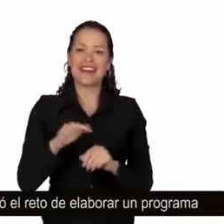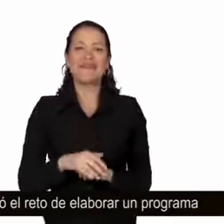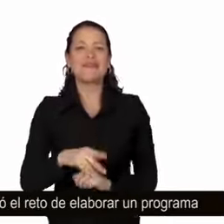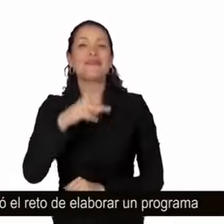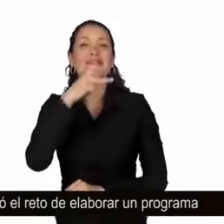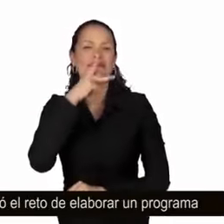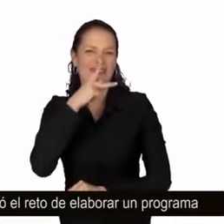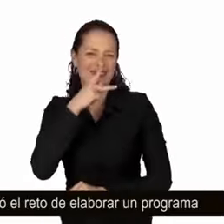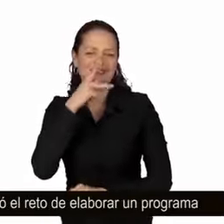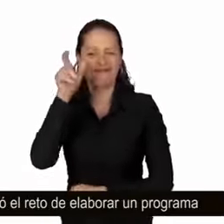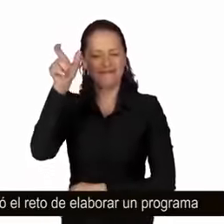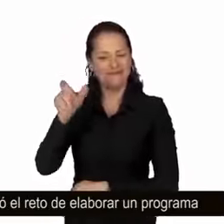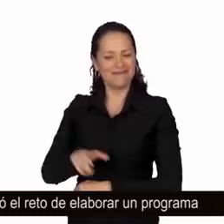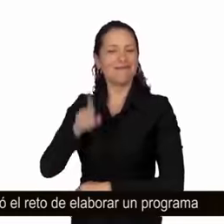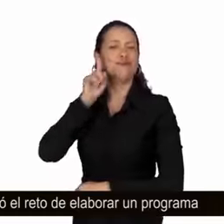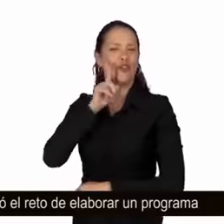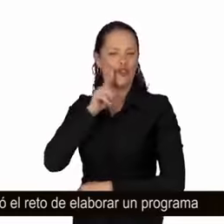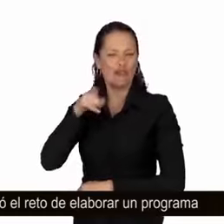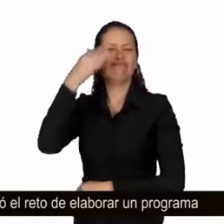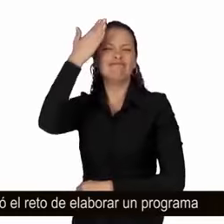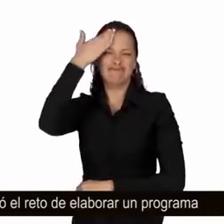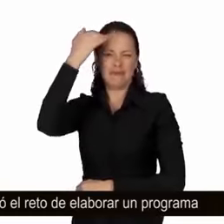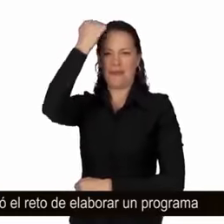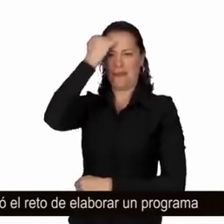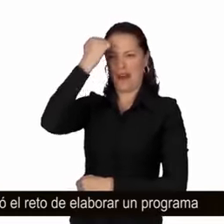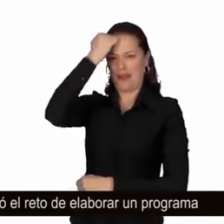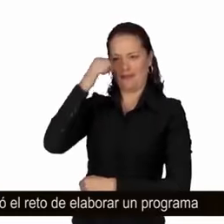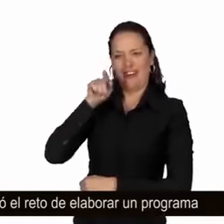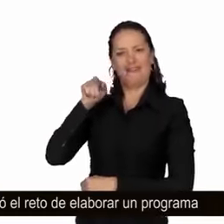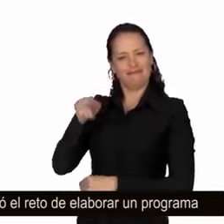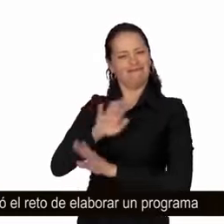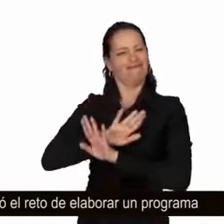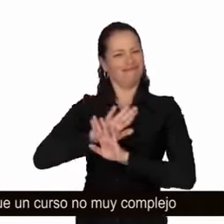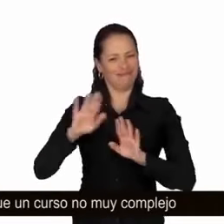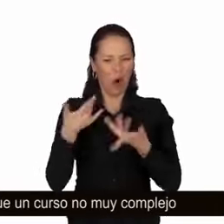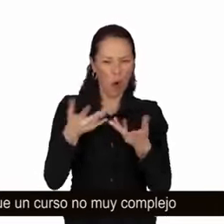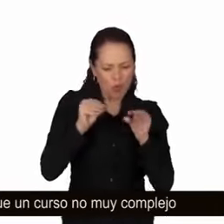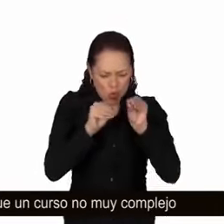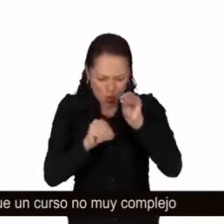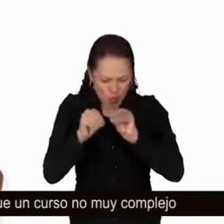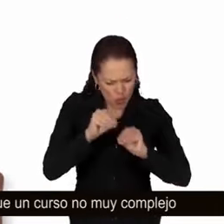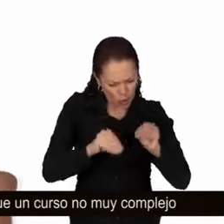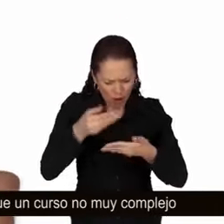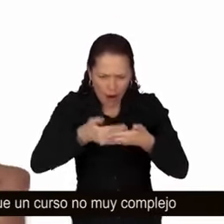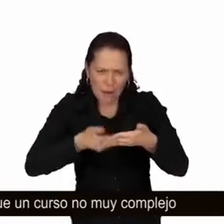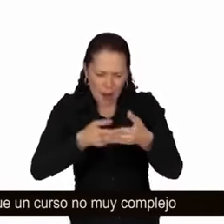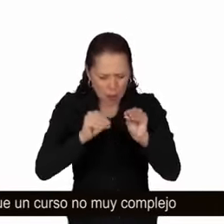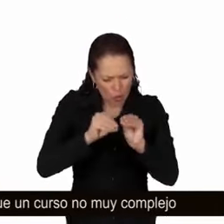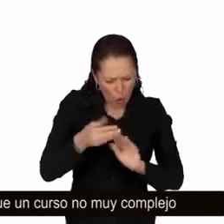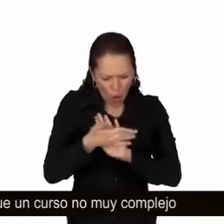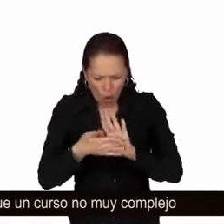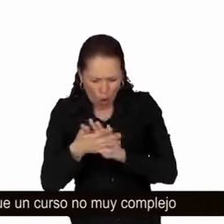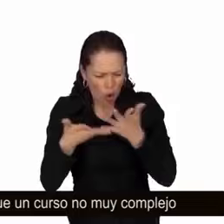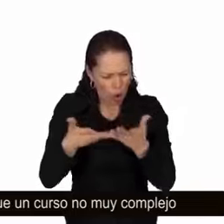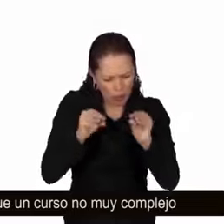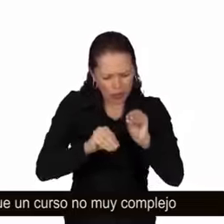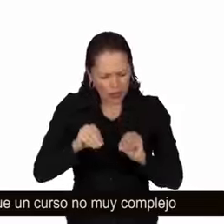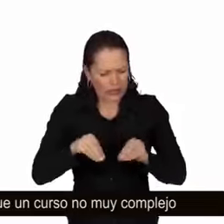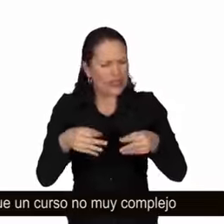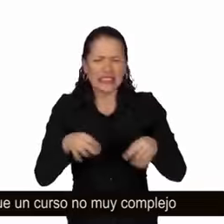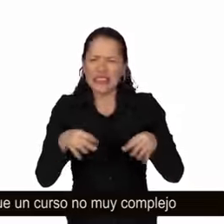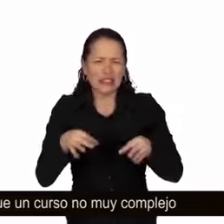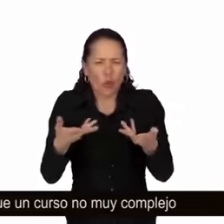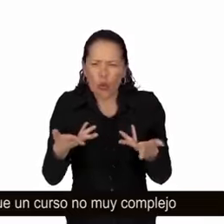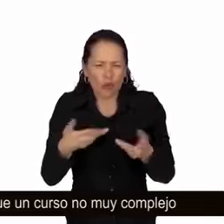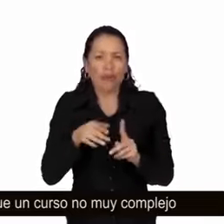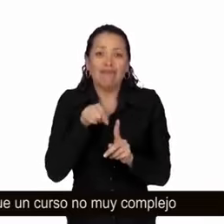fue como, a cargo de Patricia Valle, docente sorda, asumió el reto de elaborar un programa para responder a las solicitudes. Fue un